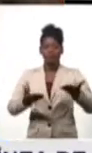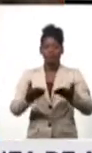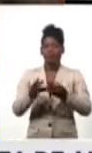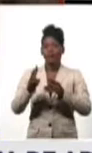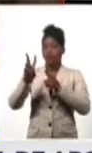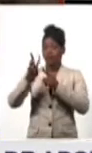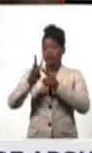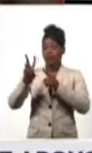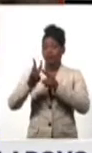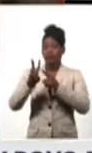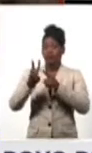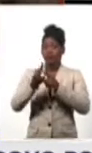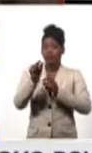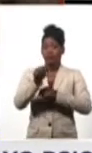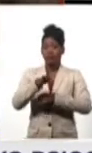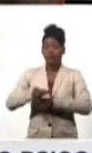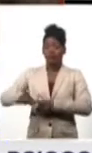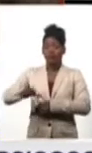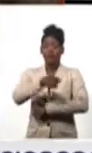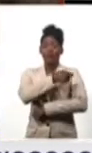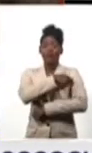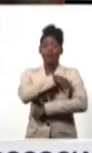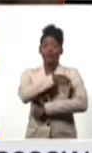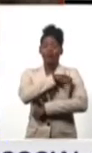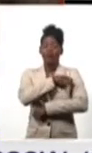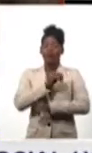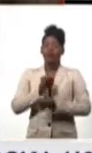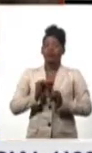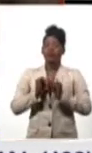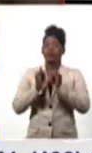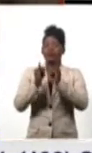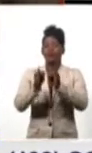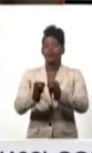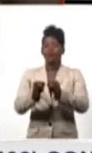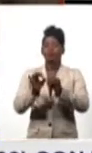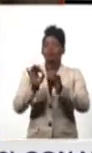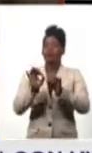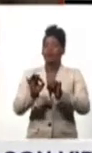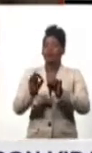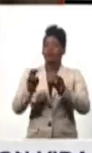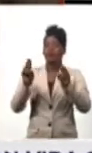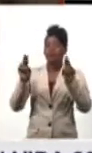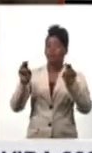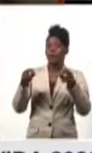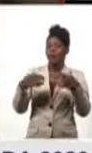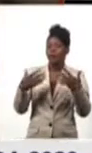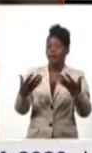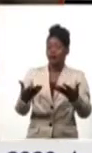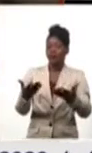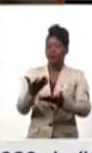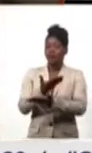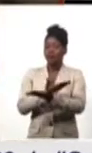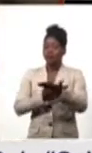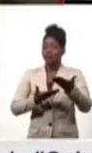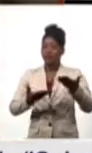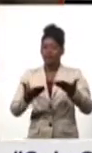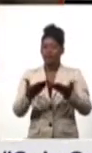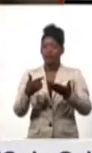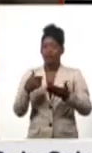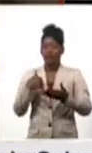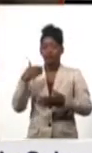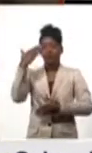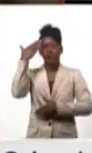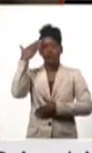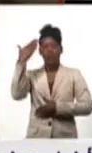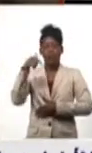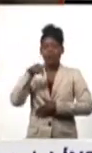amigos televidentes para abordar estos temas. Es un privilegio para mí justamente estar en este espacio hoy que